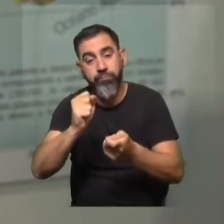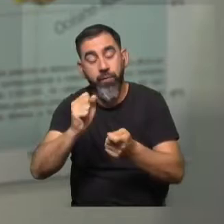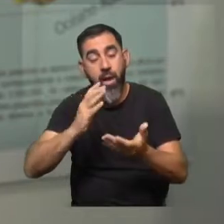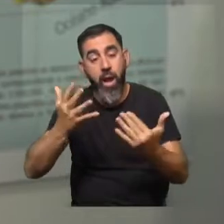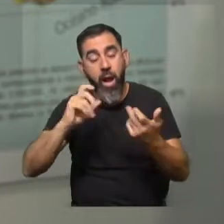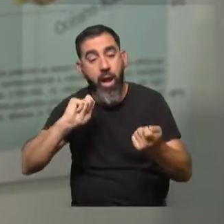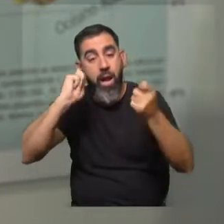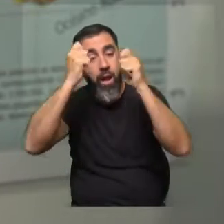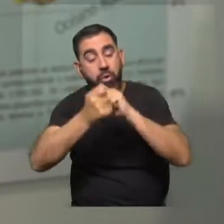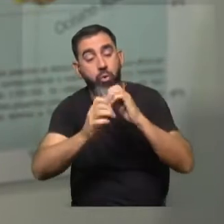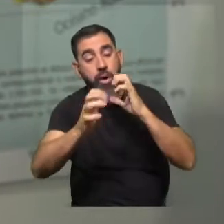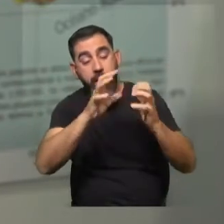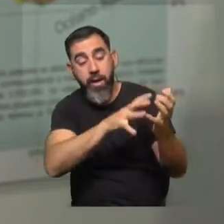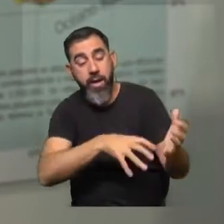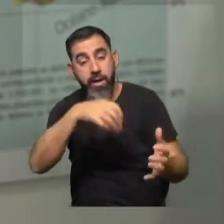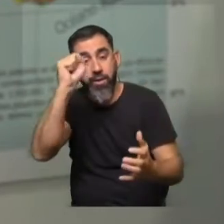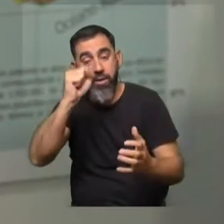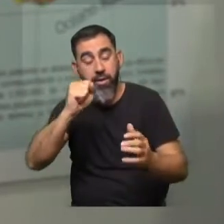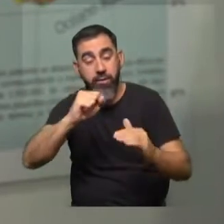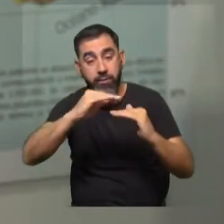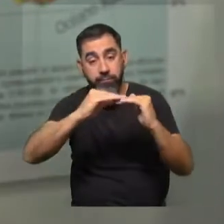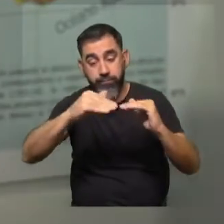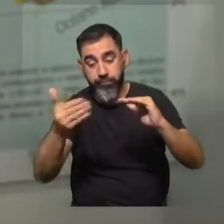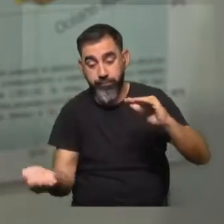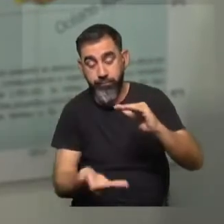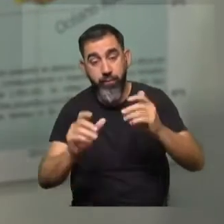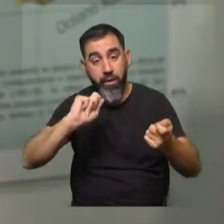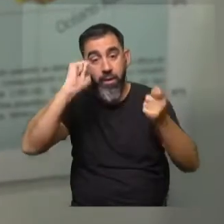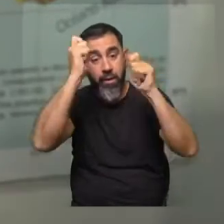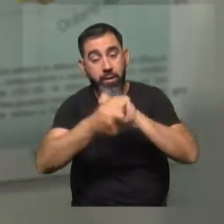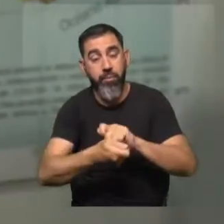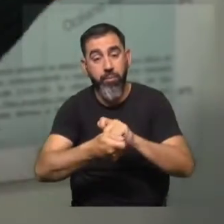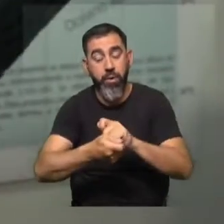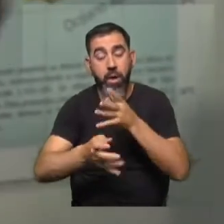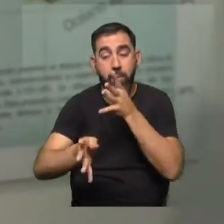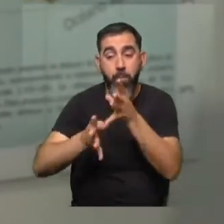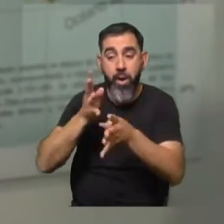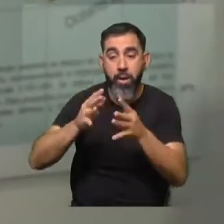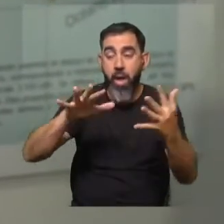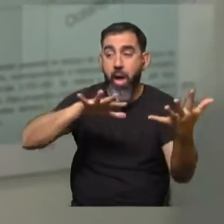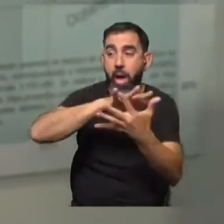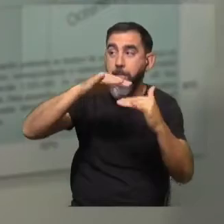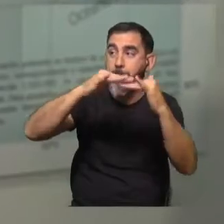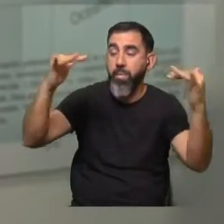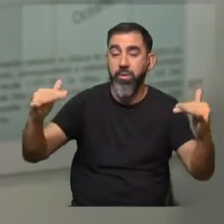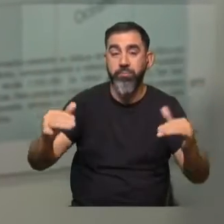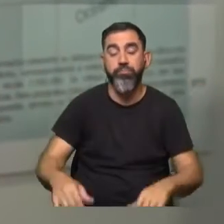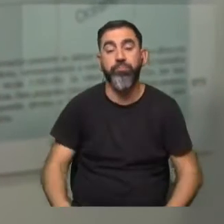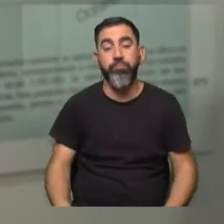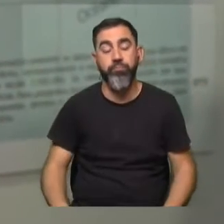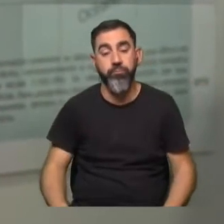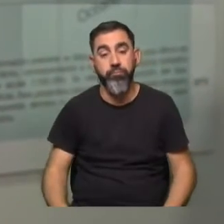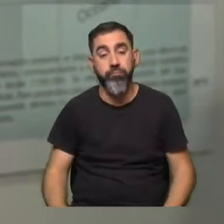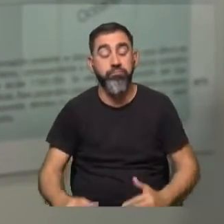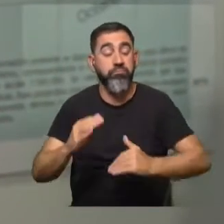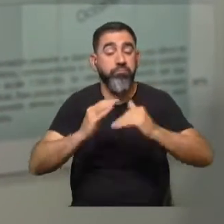calor, tome la energía bajo tierra, la transfiera mediante una bomba de calor a un ambiente. Y la infraestructura